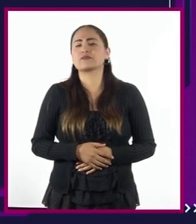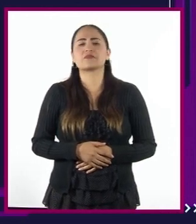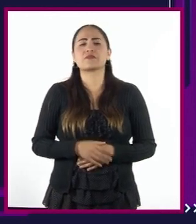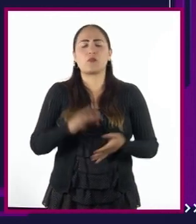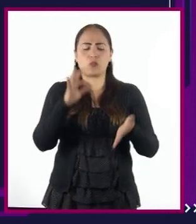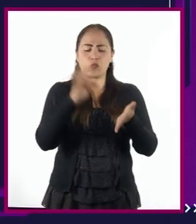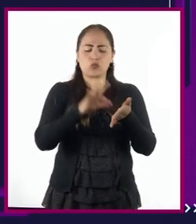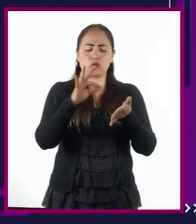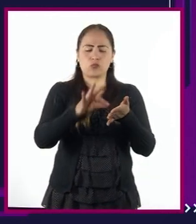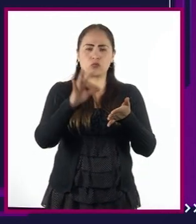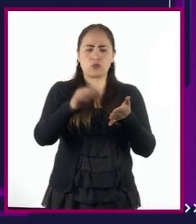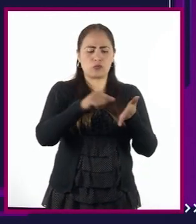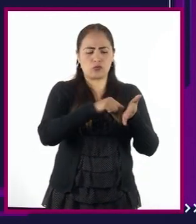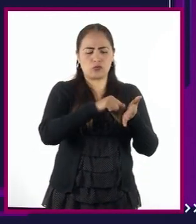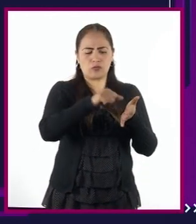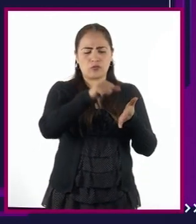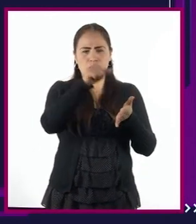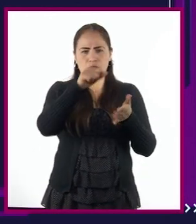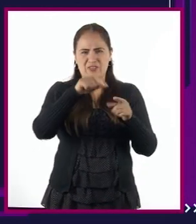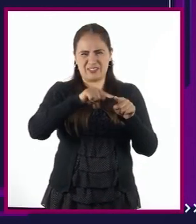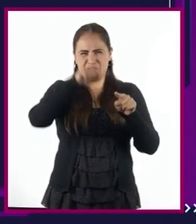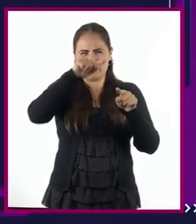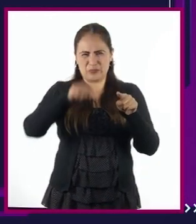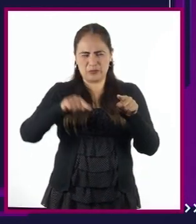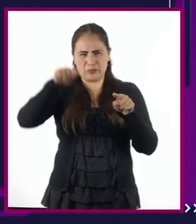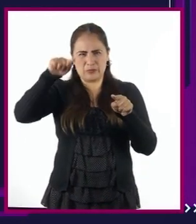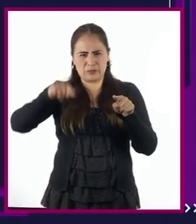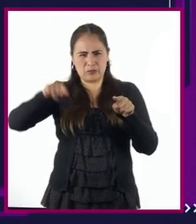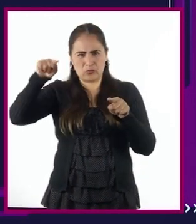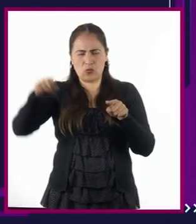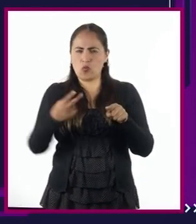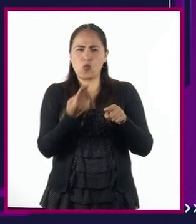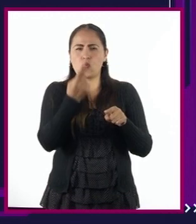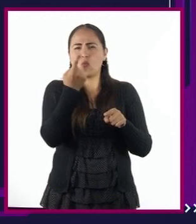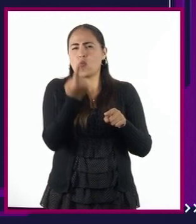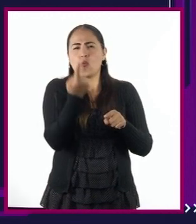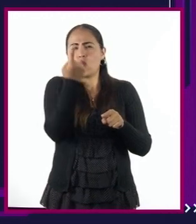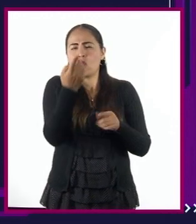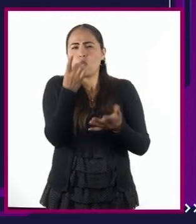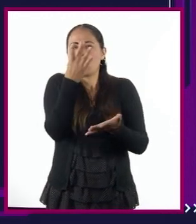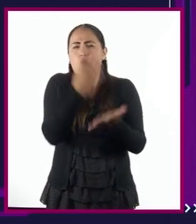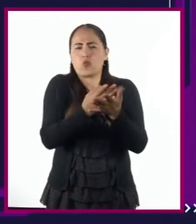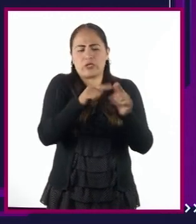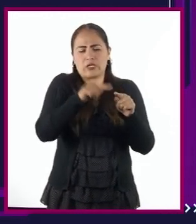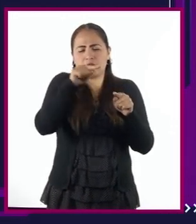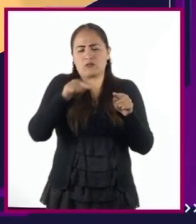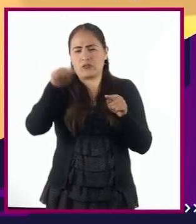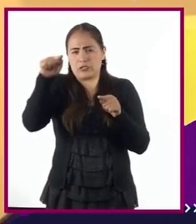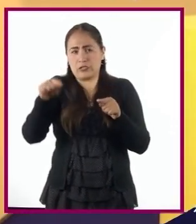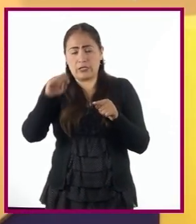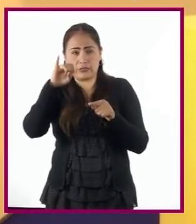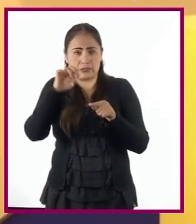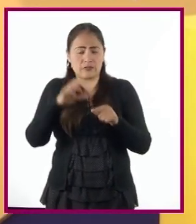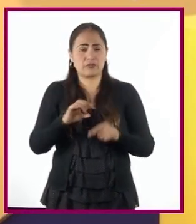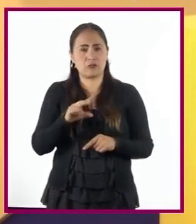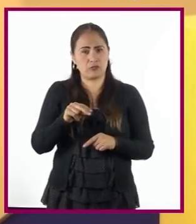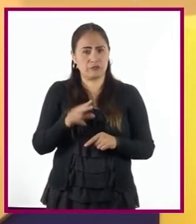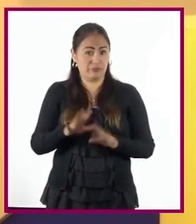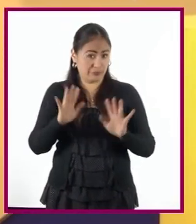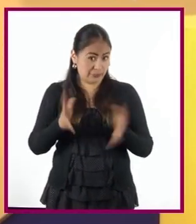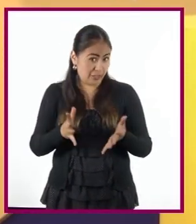líneas solamente se puede trazar una gráfica o conjunto de datos. ¿Ya tienen las